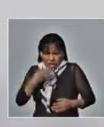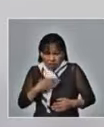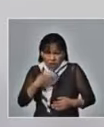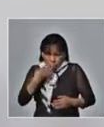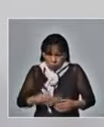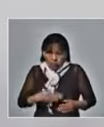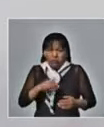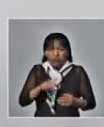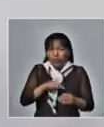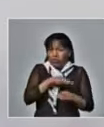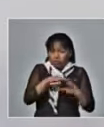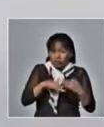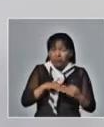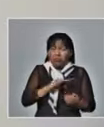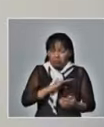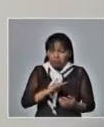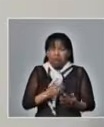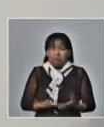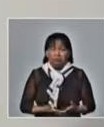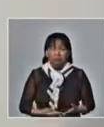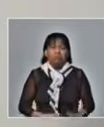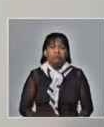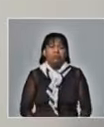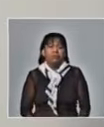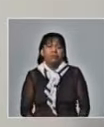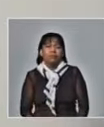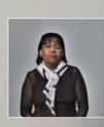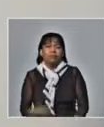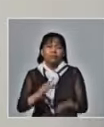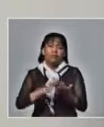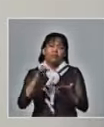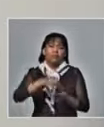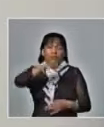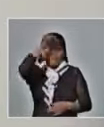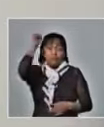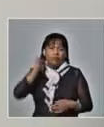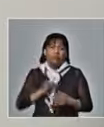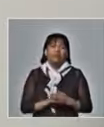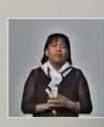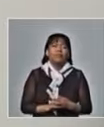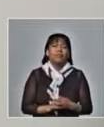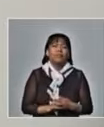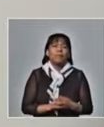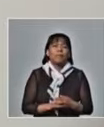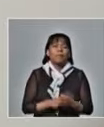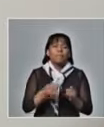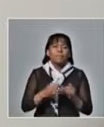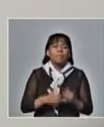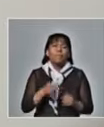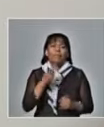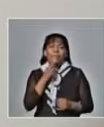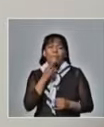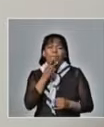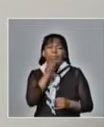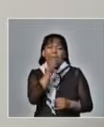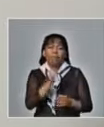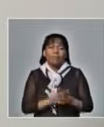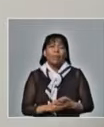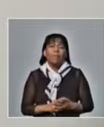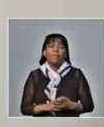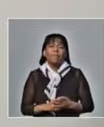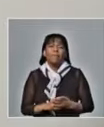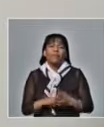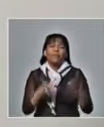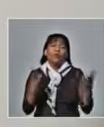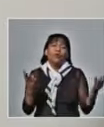merecemos. Muchas gracias, candidato. Finalmente, en esta ronda tiene el uso de la palabra el candidato de la coalición.